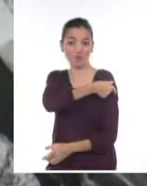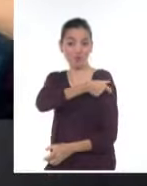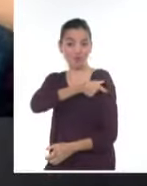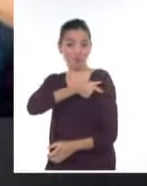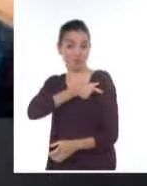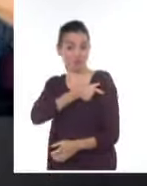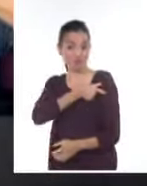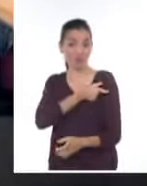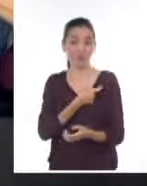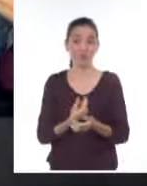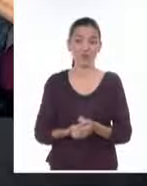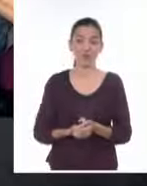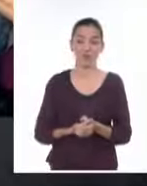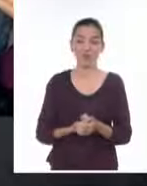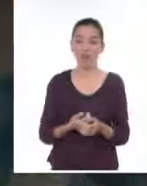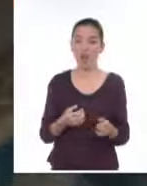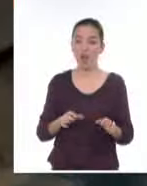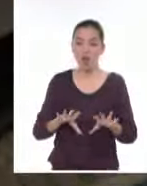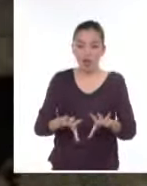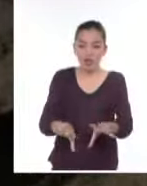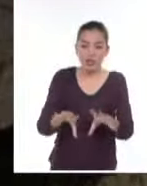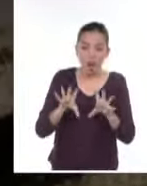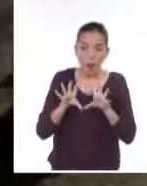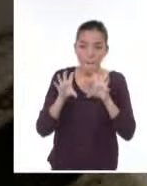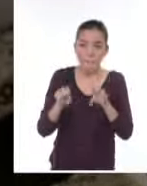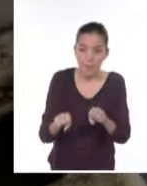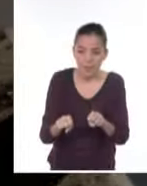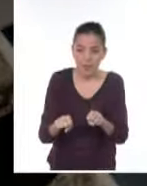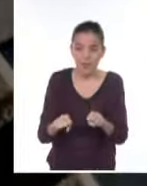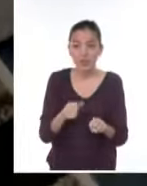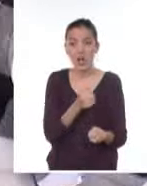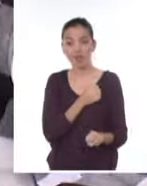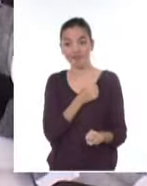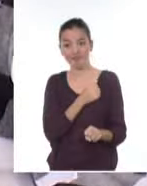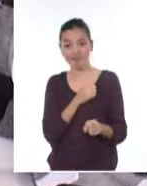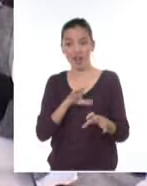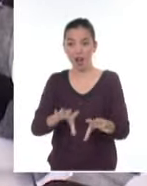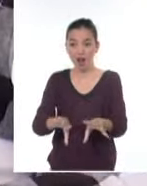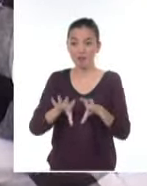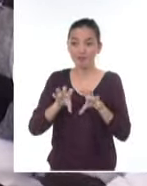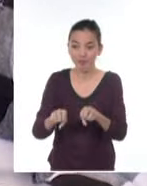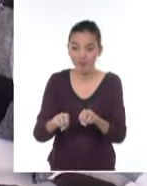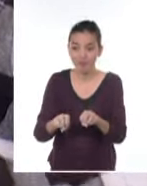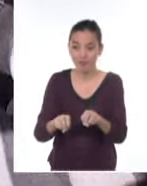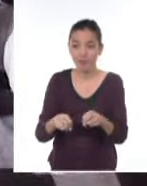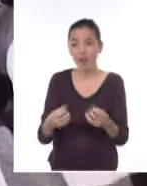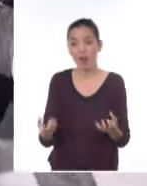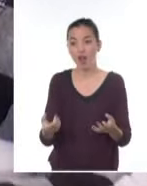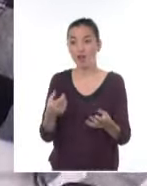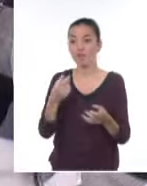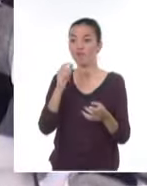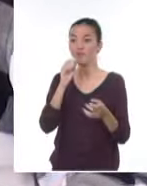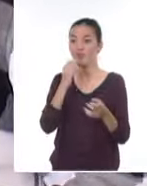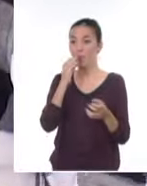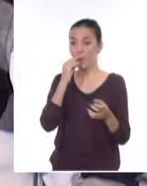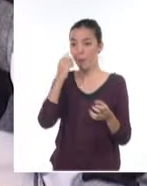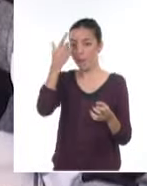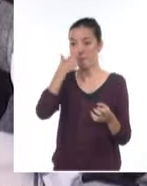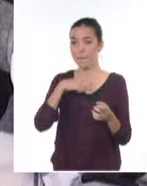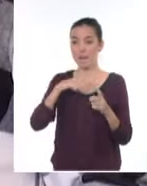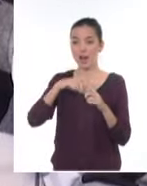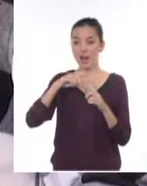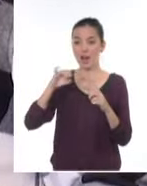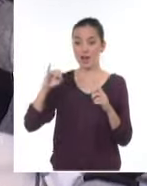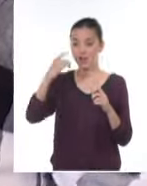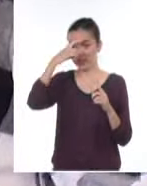de Fulgencio Batista. En la madrugada del 7, él llega a la finca sobre las 4 de la mañana y se cambia de uniforme, del uniforme que traía, ahí en